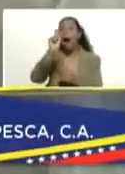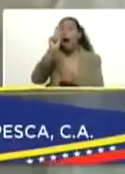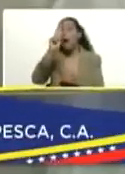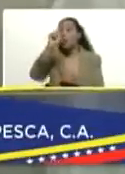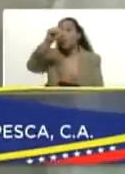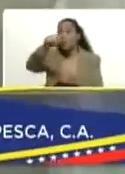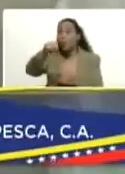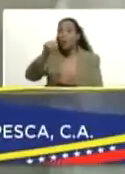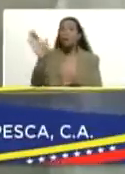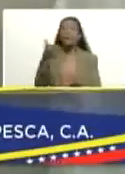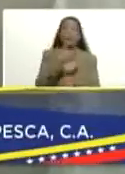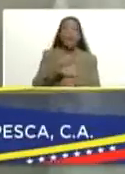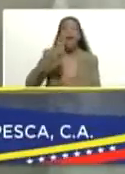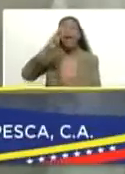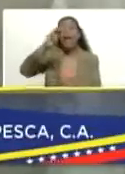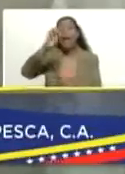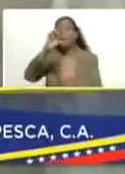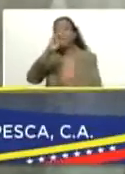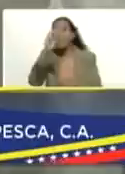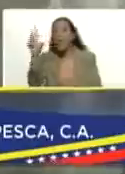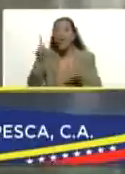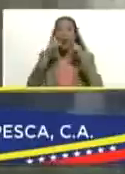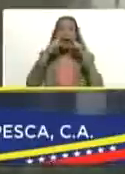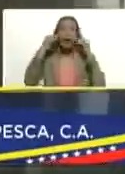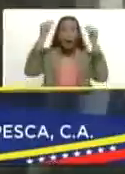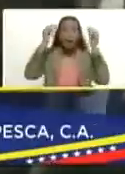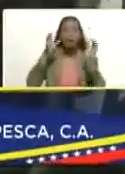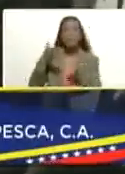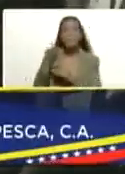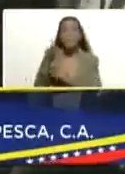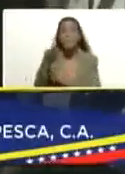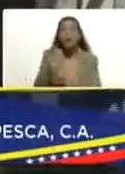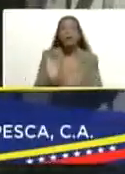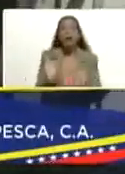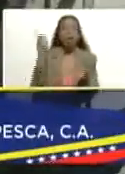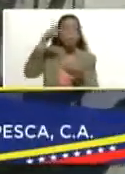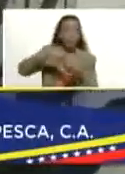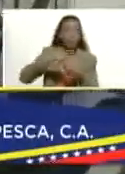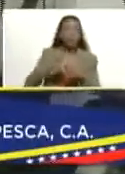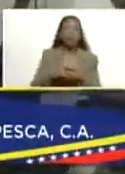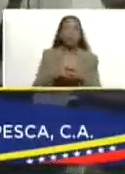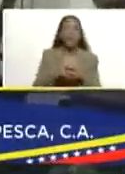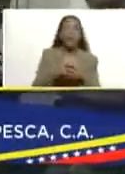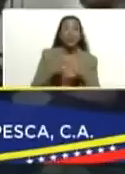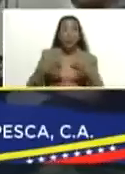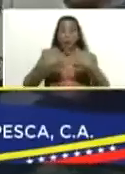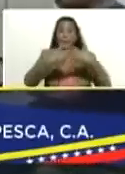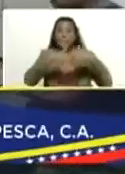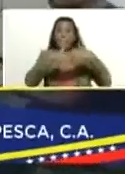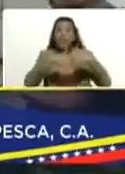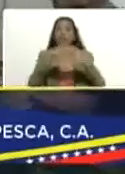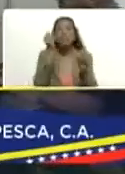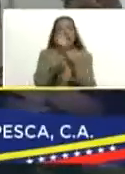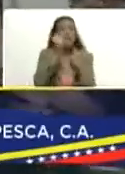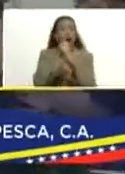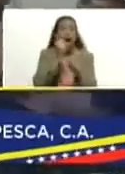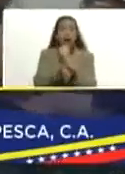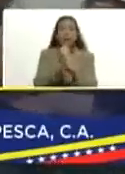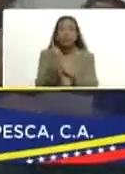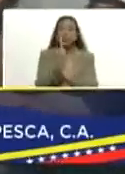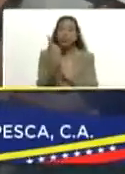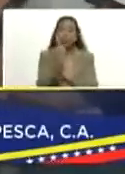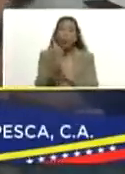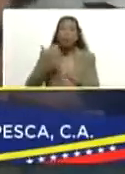ahí, como el mero, el pargo, el carite, que también forman parte. Sin embargo, esta planta como tal está trabajando en la parte